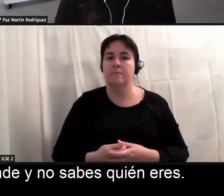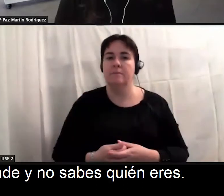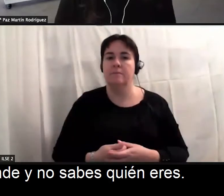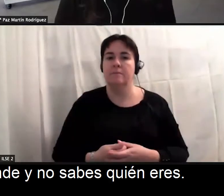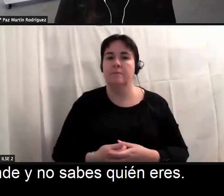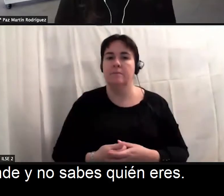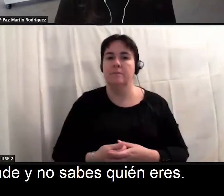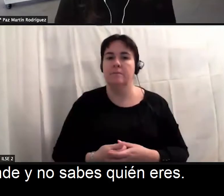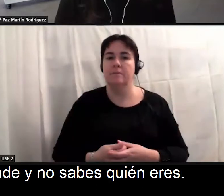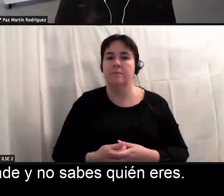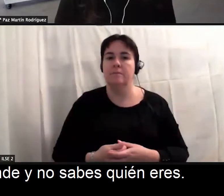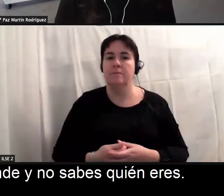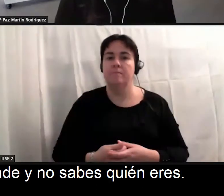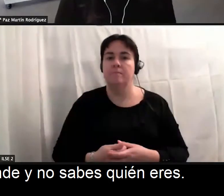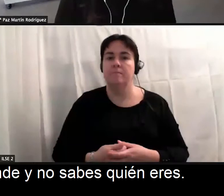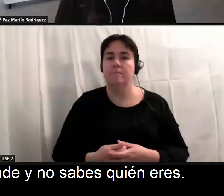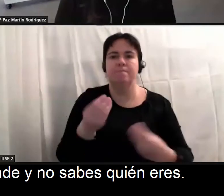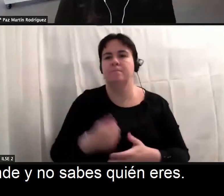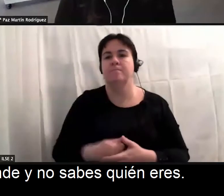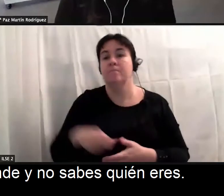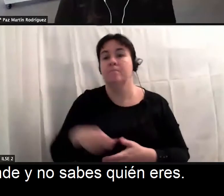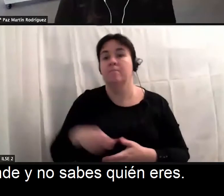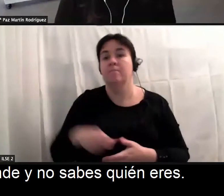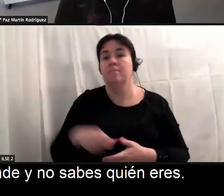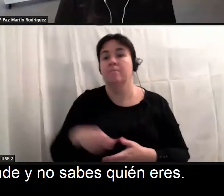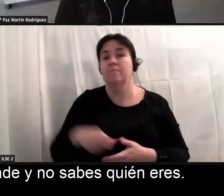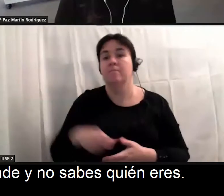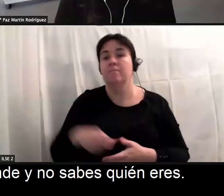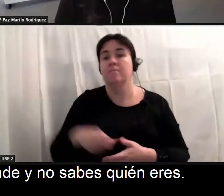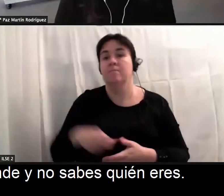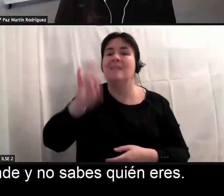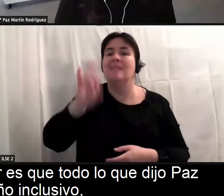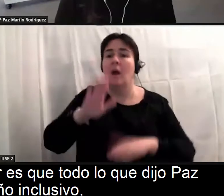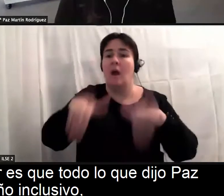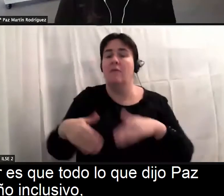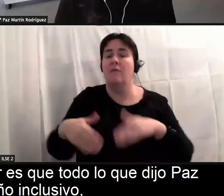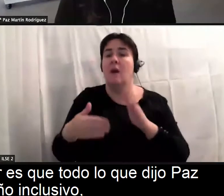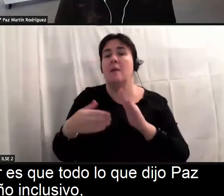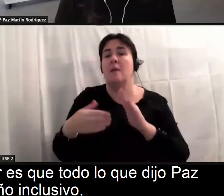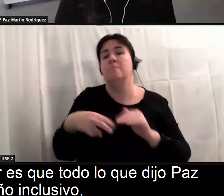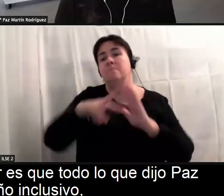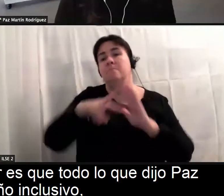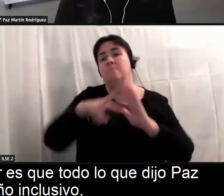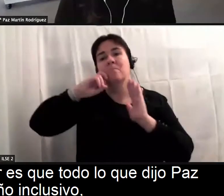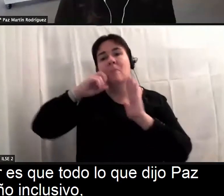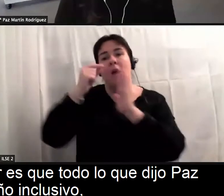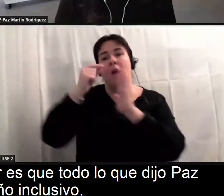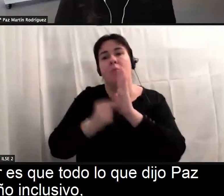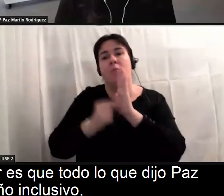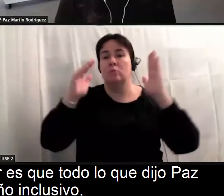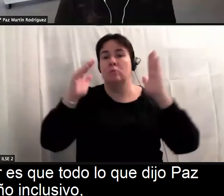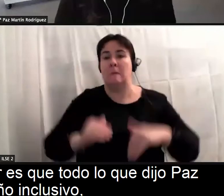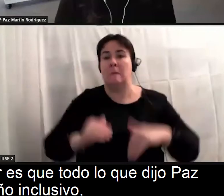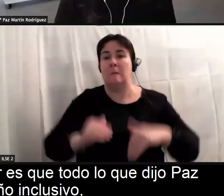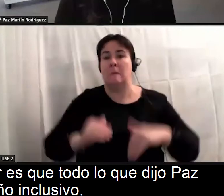sabe quién eres y te desvalora. Así que lo que estoy tratando de decir es que todo lo que